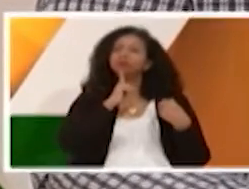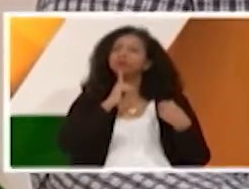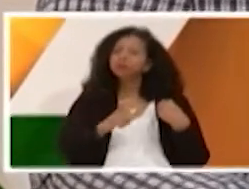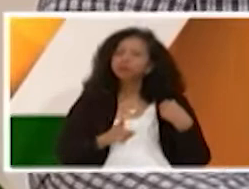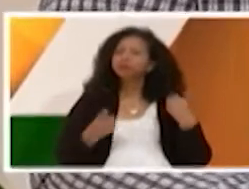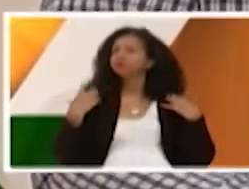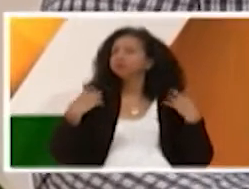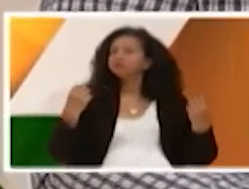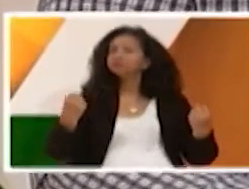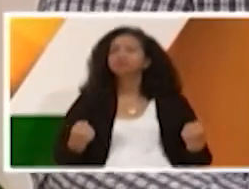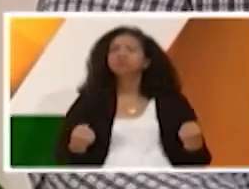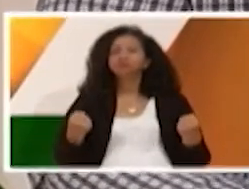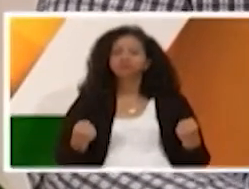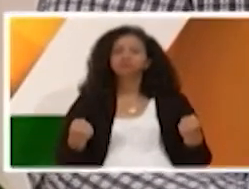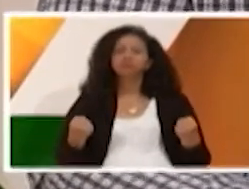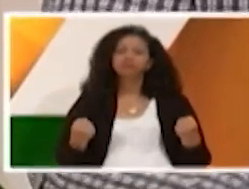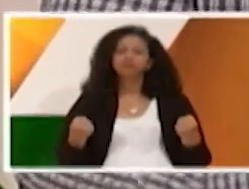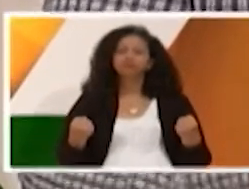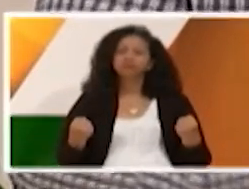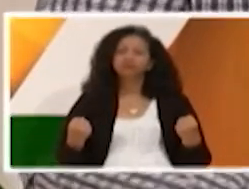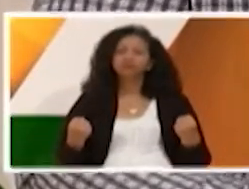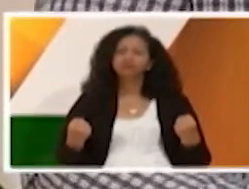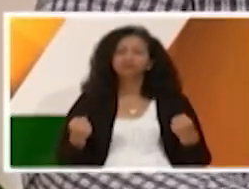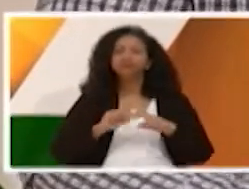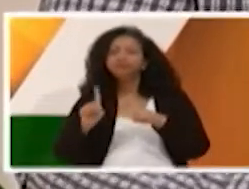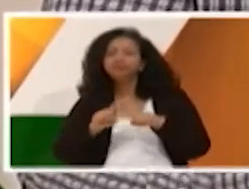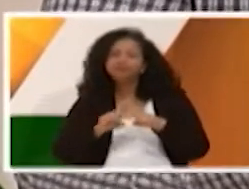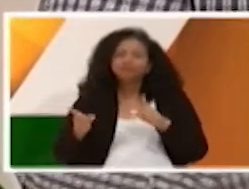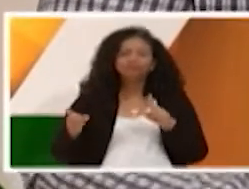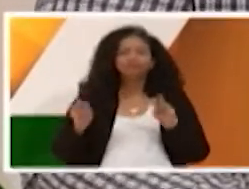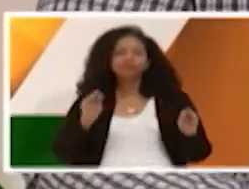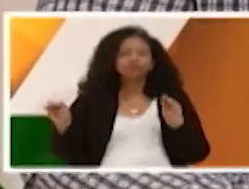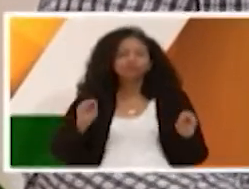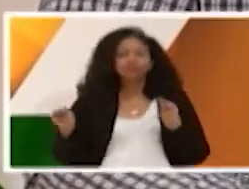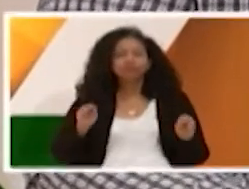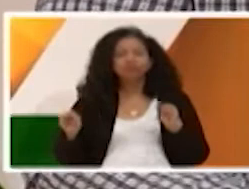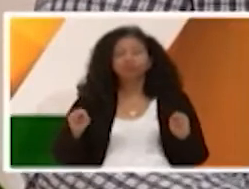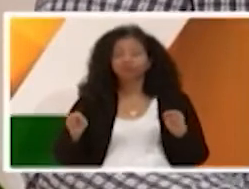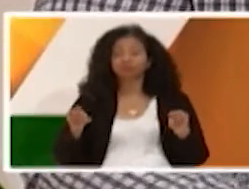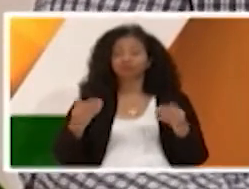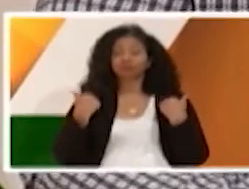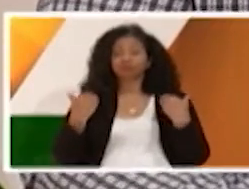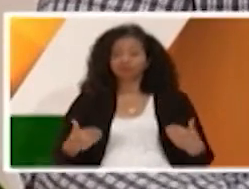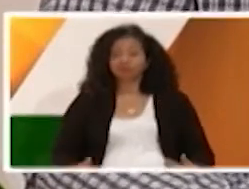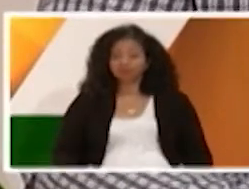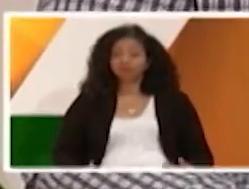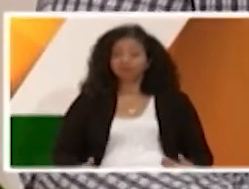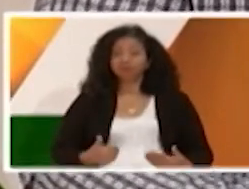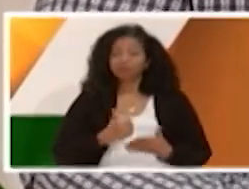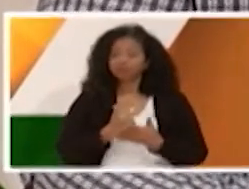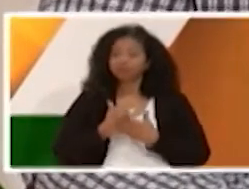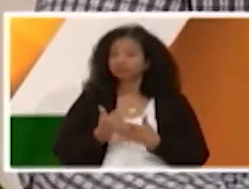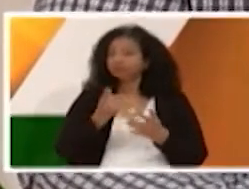salud, porque hay mucho movimiento y habilidad que he adquirido a través del deporte. Por eso, como dice